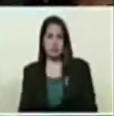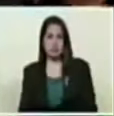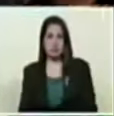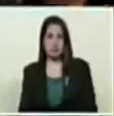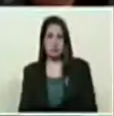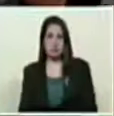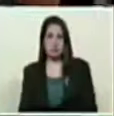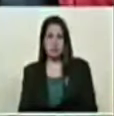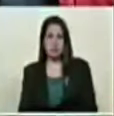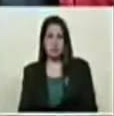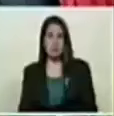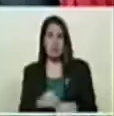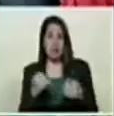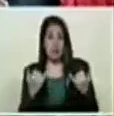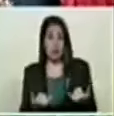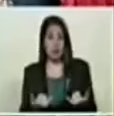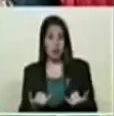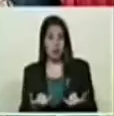Ahora,